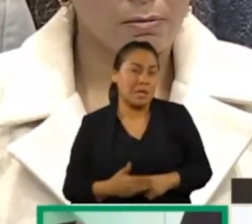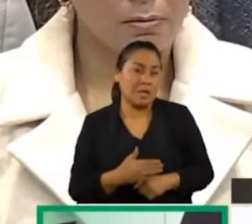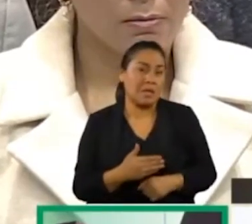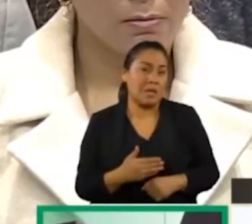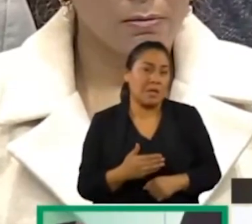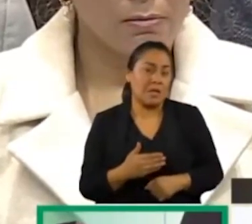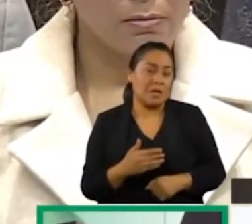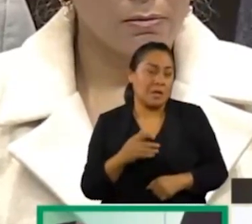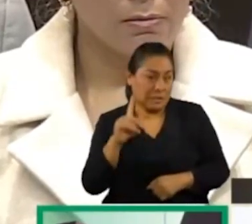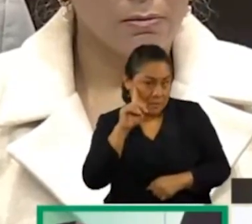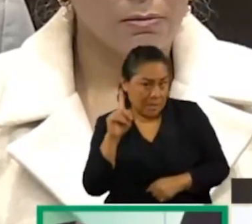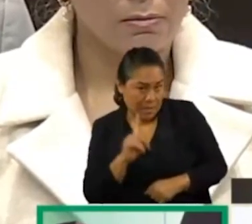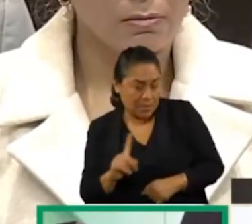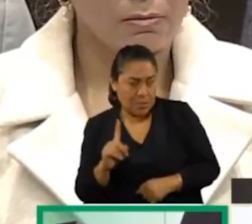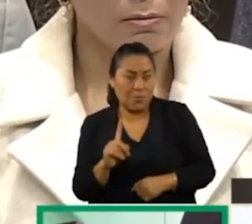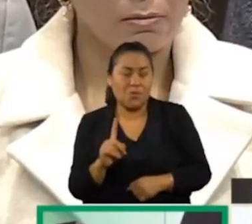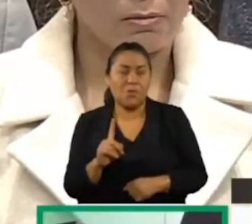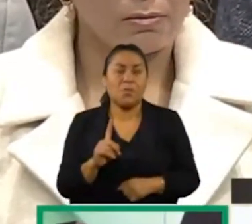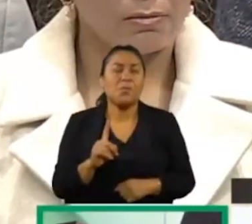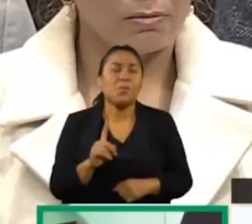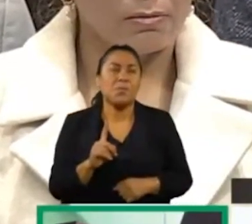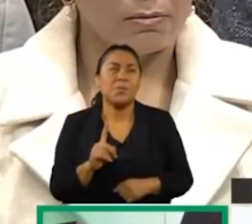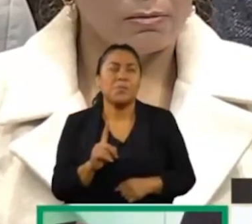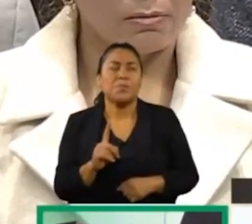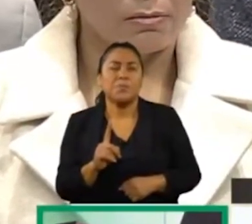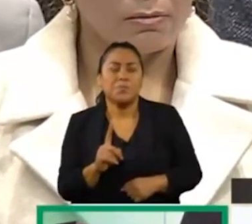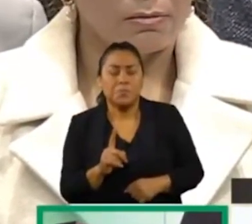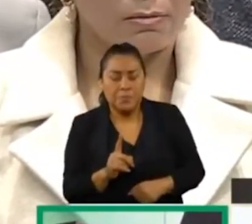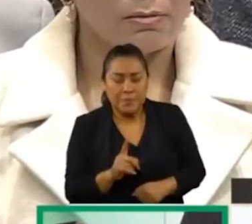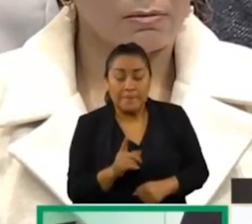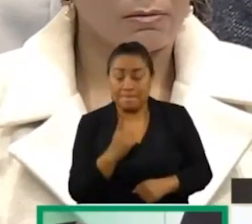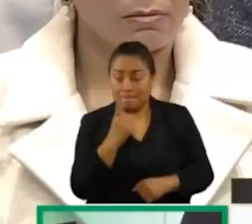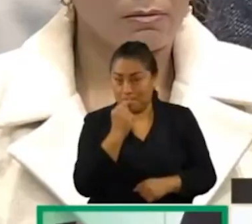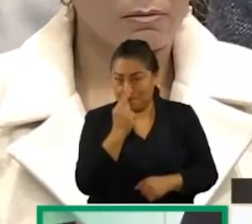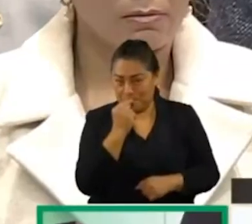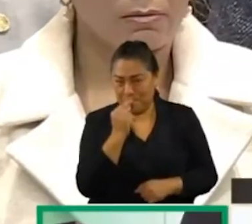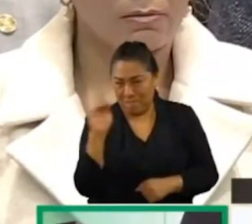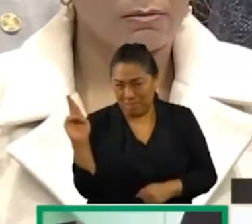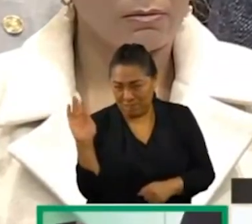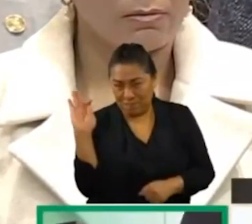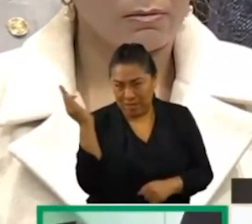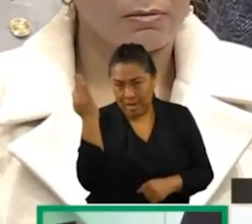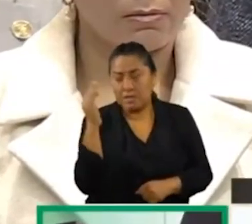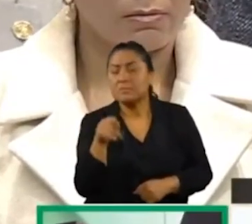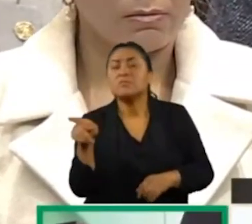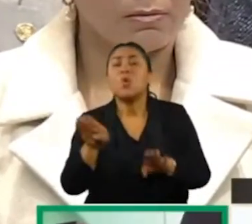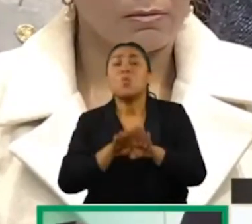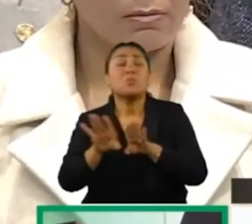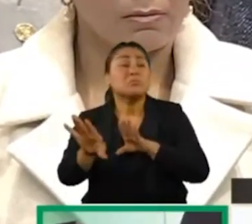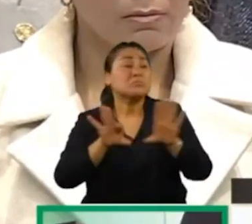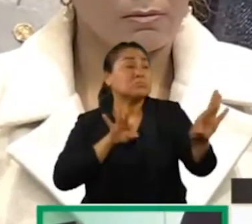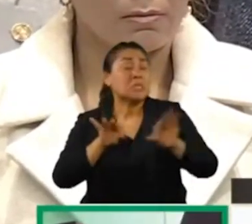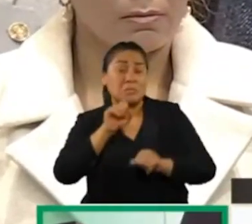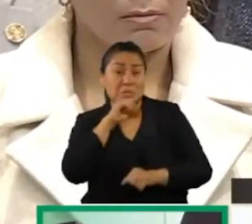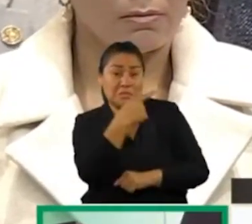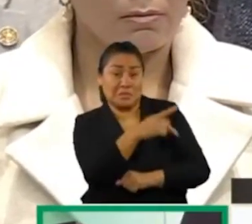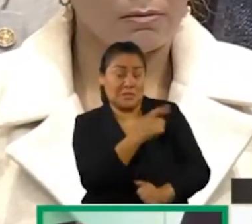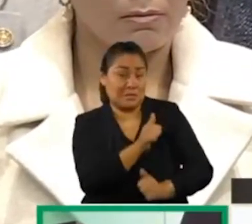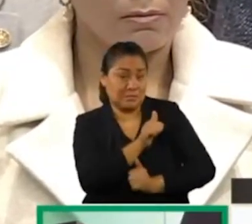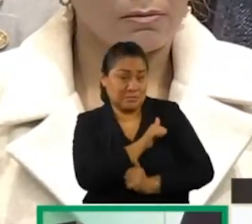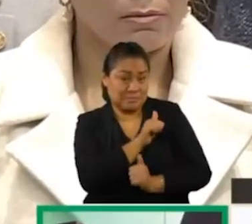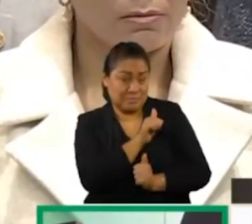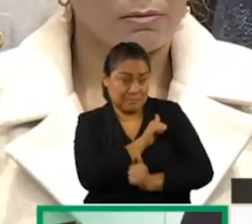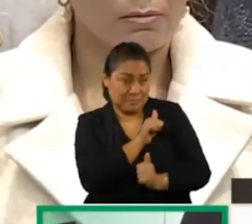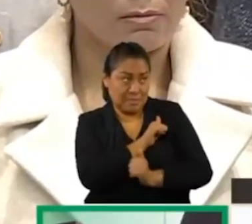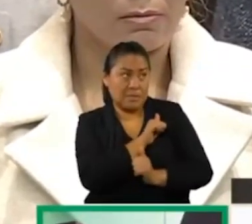Zedillo, y esta policía se integró con elementos del Ejército,